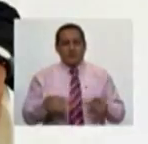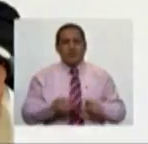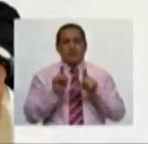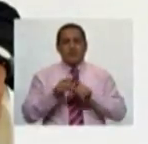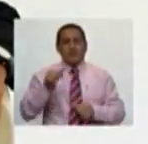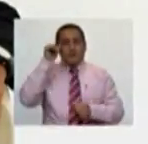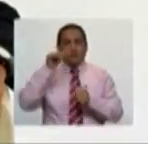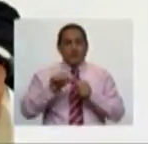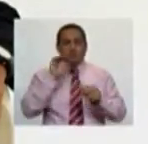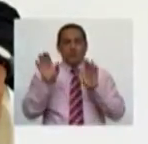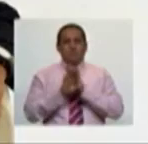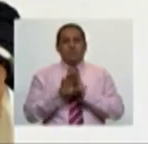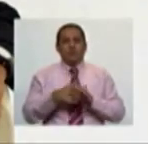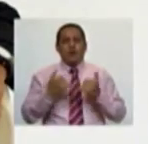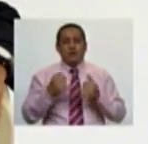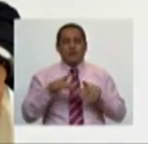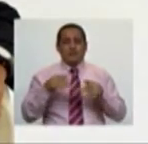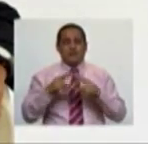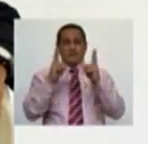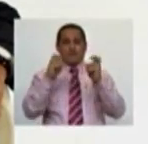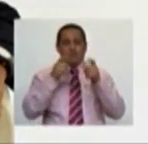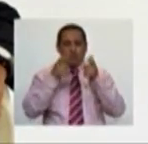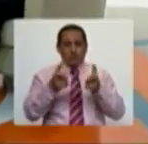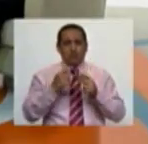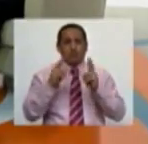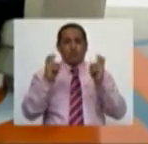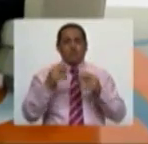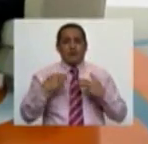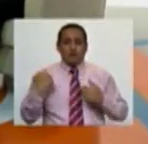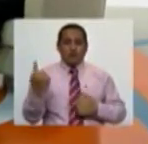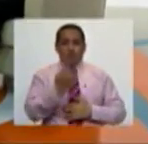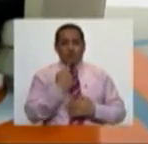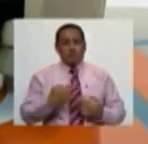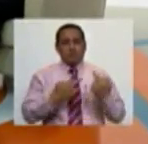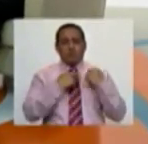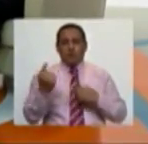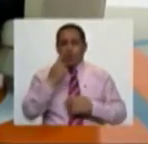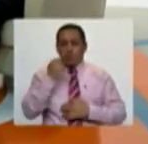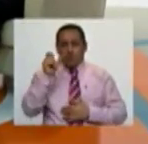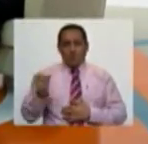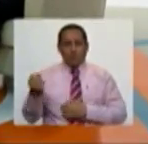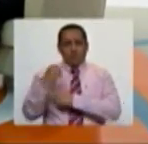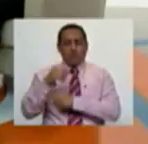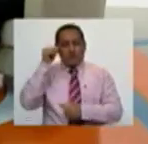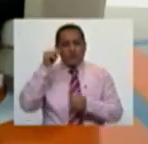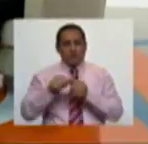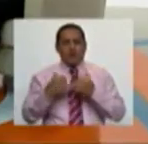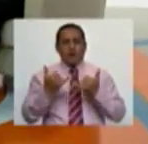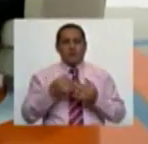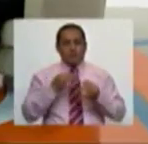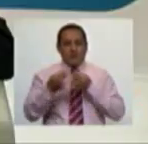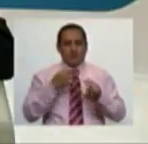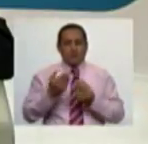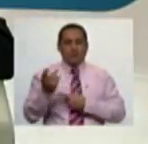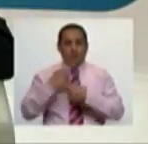esta ocasión y recordar que este asunto es un tema que nos involucra a todos, como el doctor Dávila nos lo ha recordado